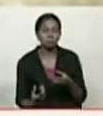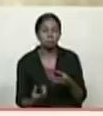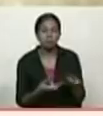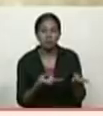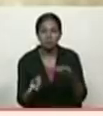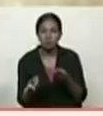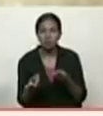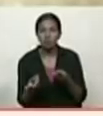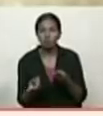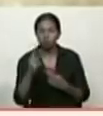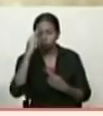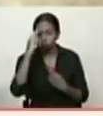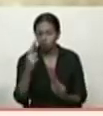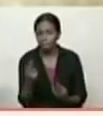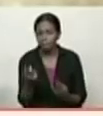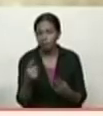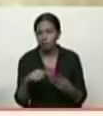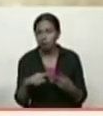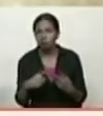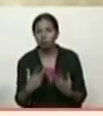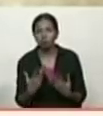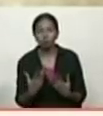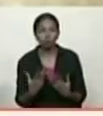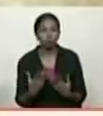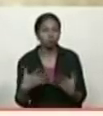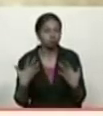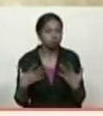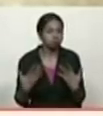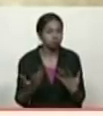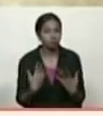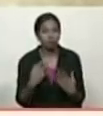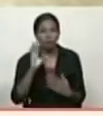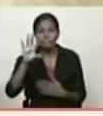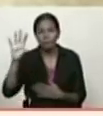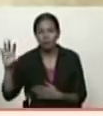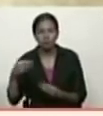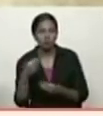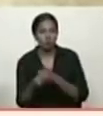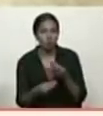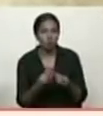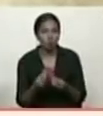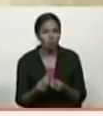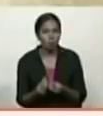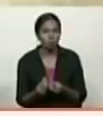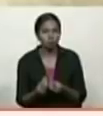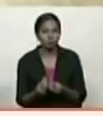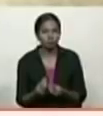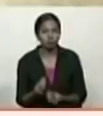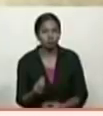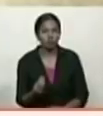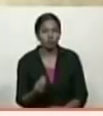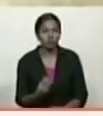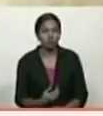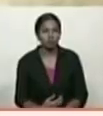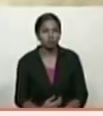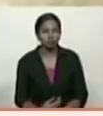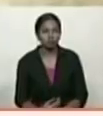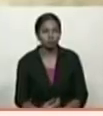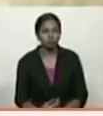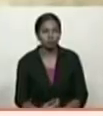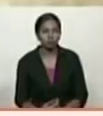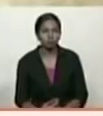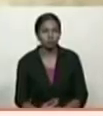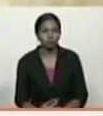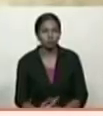con el mayor respeto, con el mayor rigor, en países tales como Sudáfrica, donde asistimos